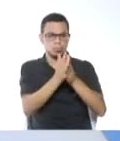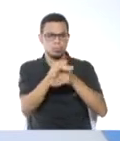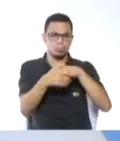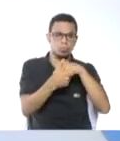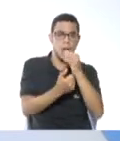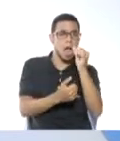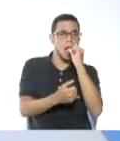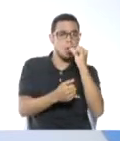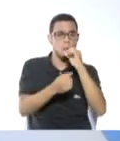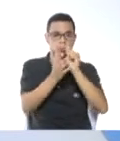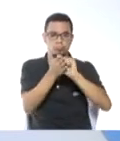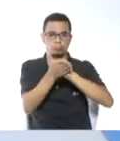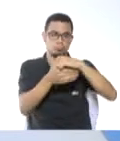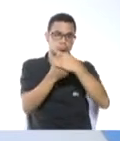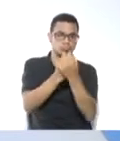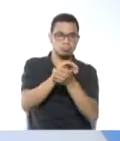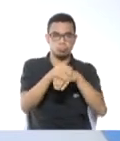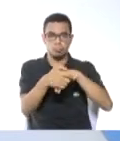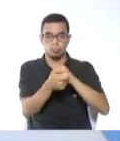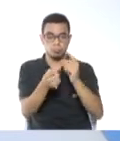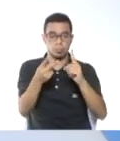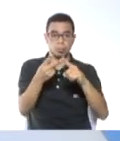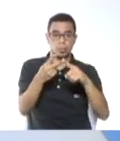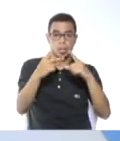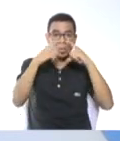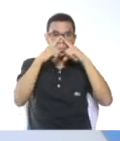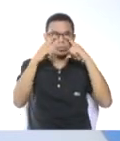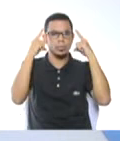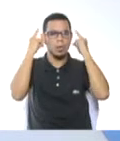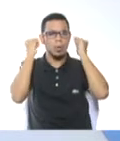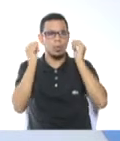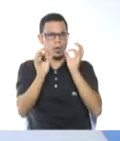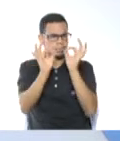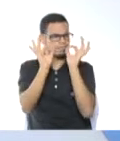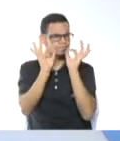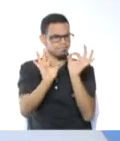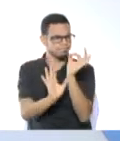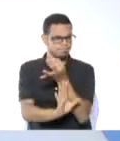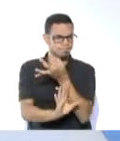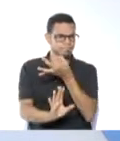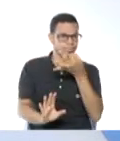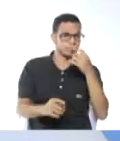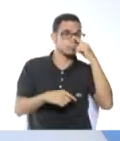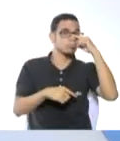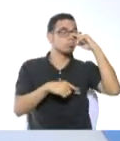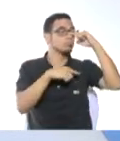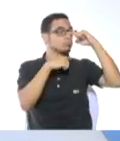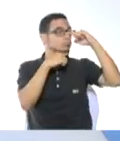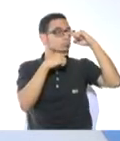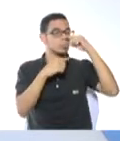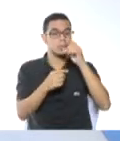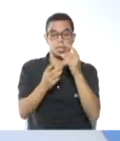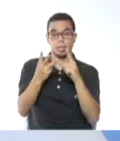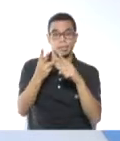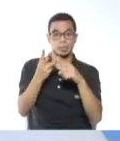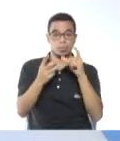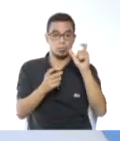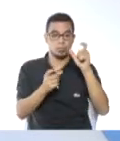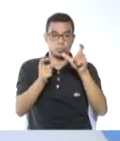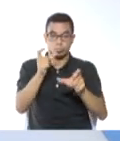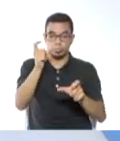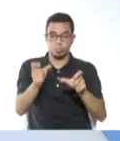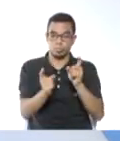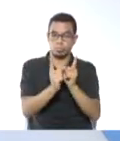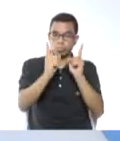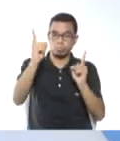manos con agua y jabón, usando correctamente el tapabocas o mascarilla y, por supuesto, manteniendo un distanciamiento